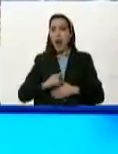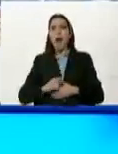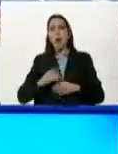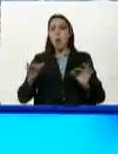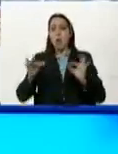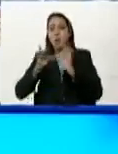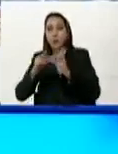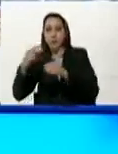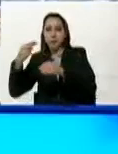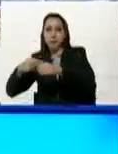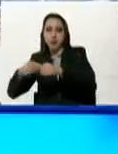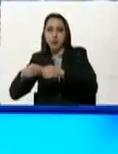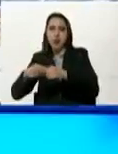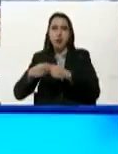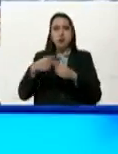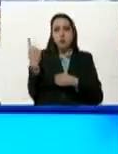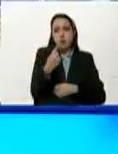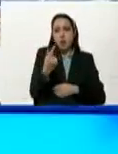petrolera